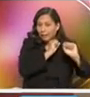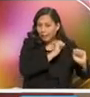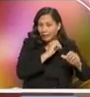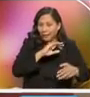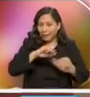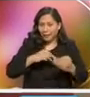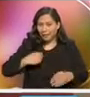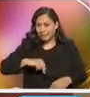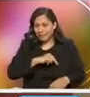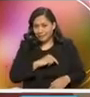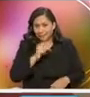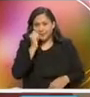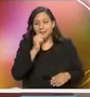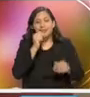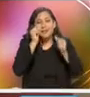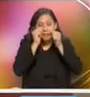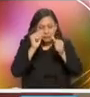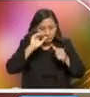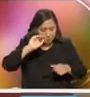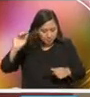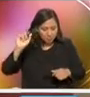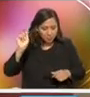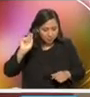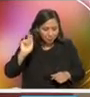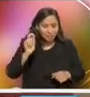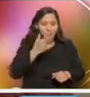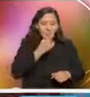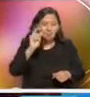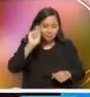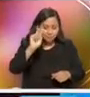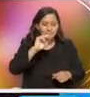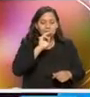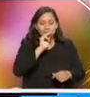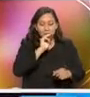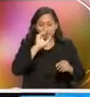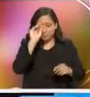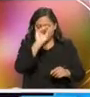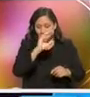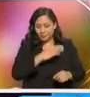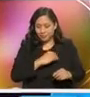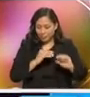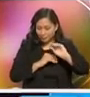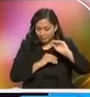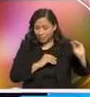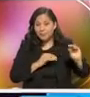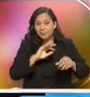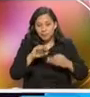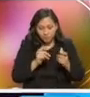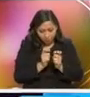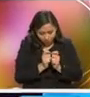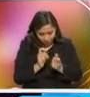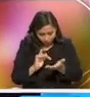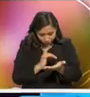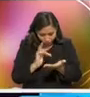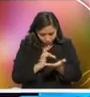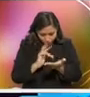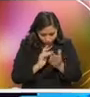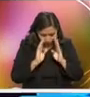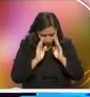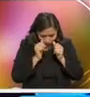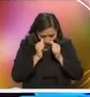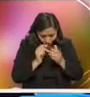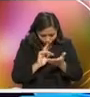Todos. O sea, no prestamos atención ni a la novia, ni al novio, ni a la mamá, ni a los hijos, ni a nada. Todo es estar texteando, es estar con